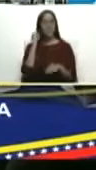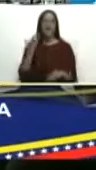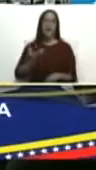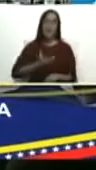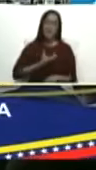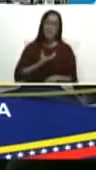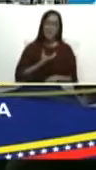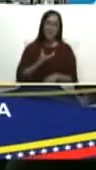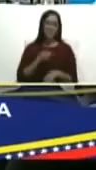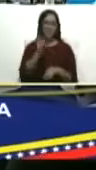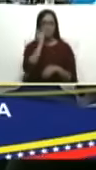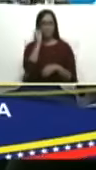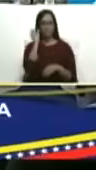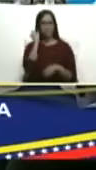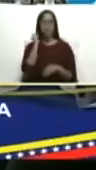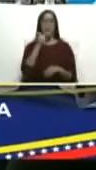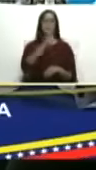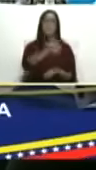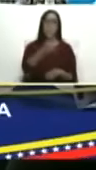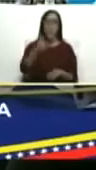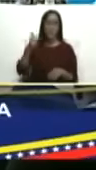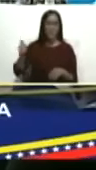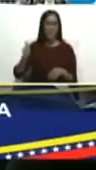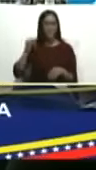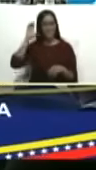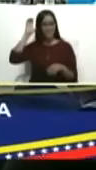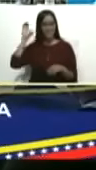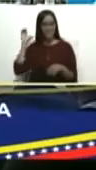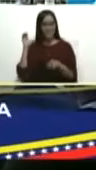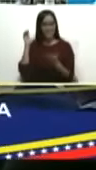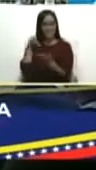alcaldes, alcaldesas por cada estado y